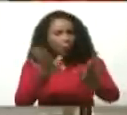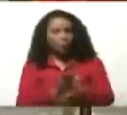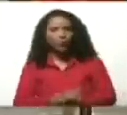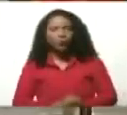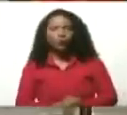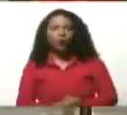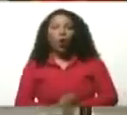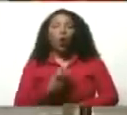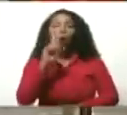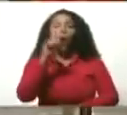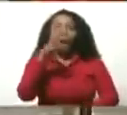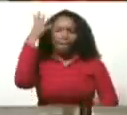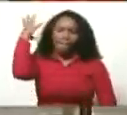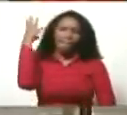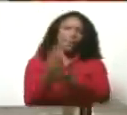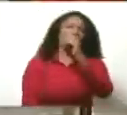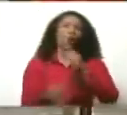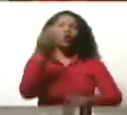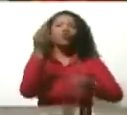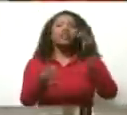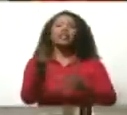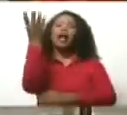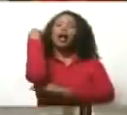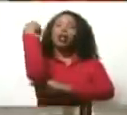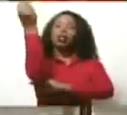un prófugo de la justicia italiana,